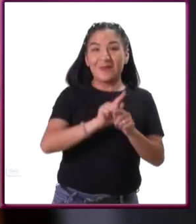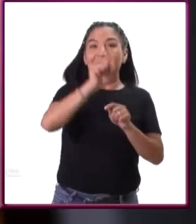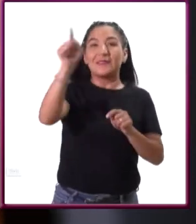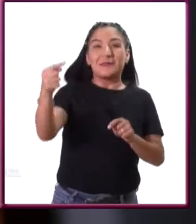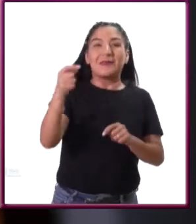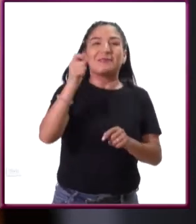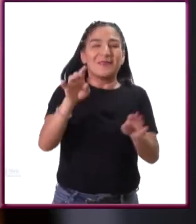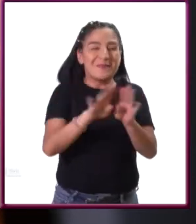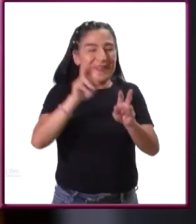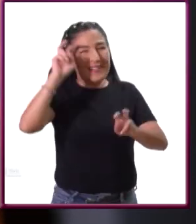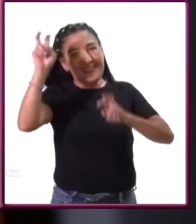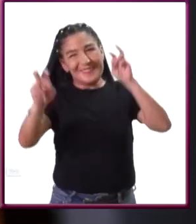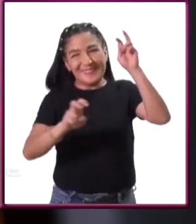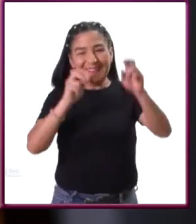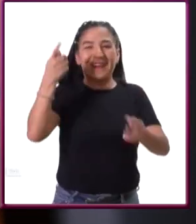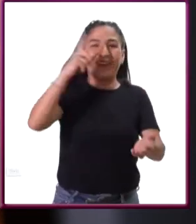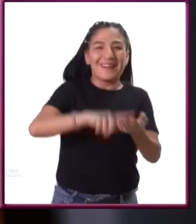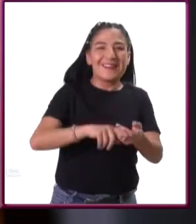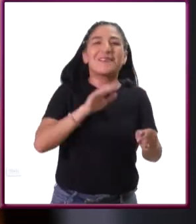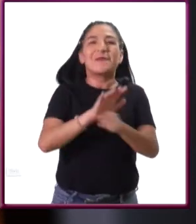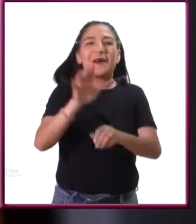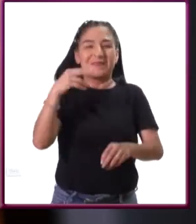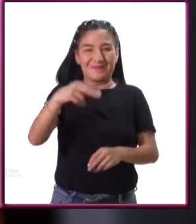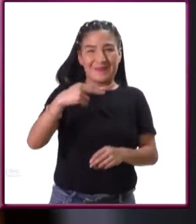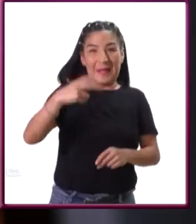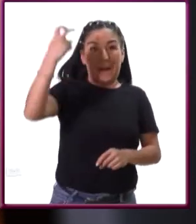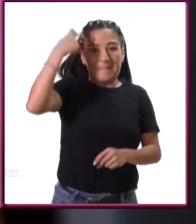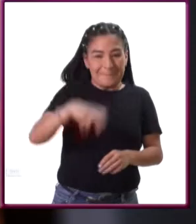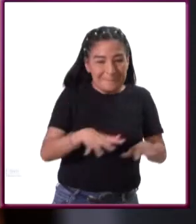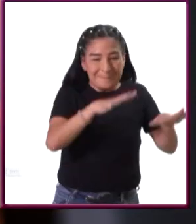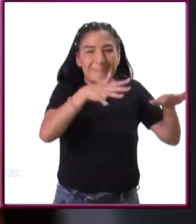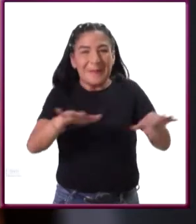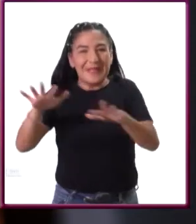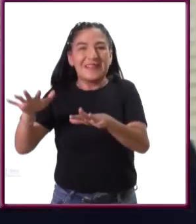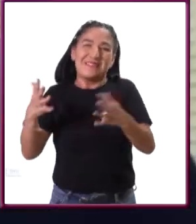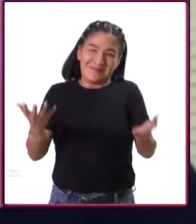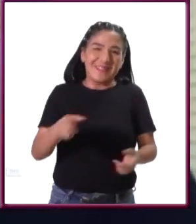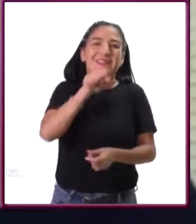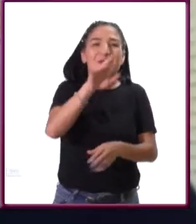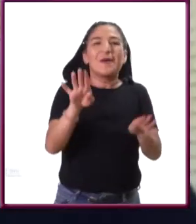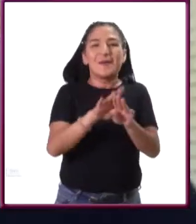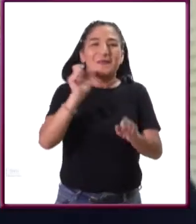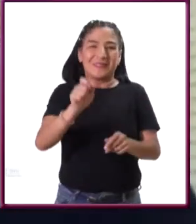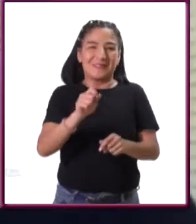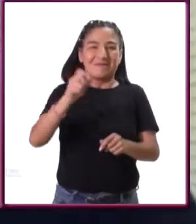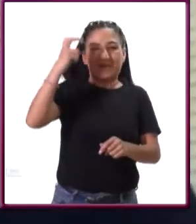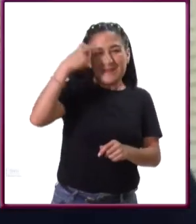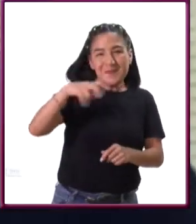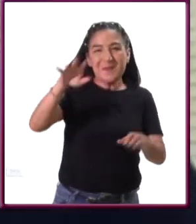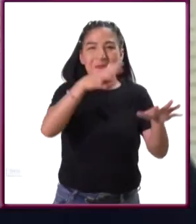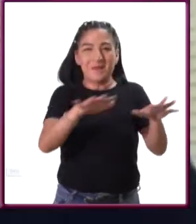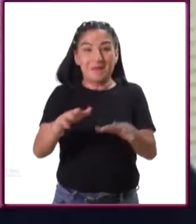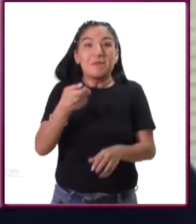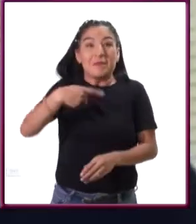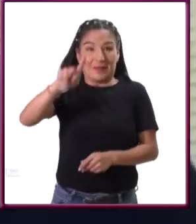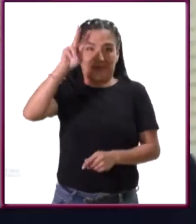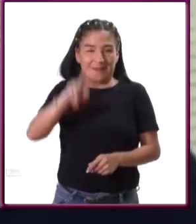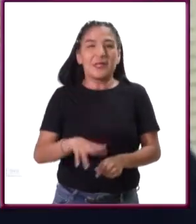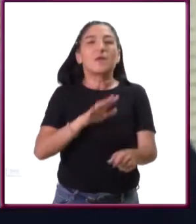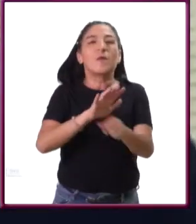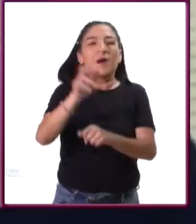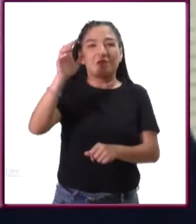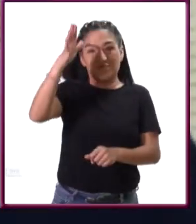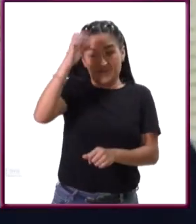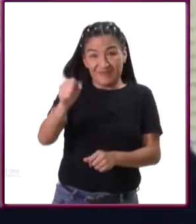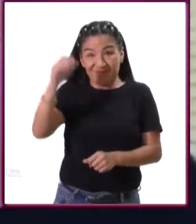Daría igual si la película se hubiera llamado Viaje al Mar, que de hecho Méliès también hizo unas películas de Viaje al Mar, pero realmente no hay un concepto científico detrás,